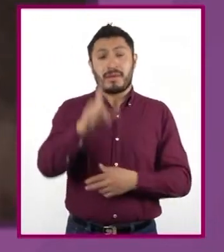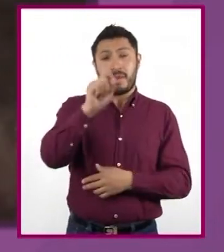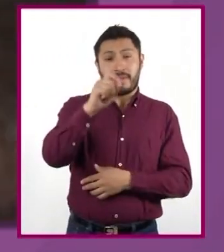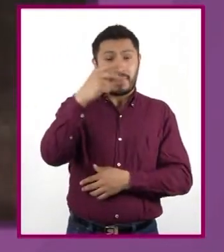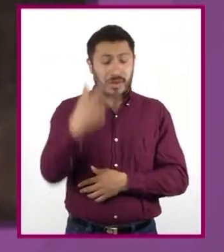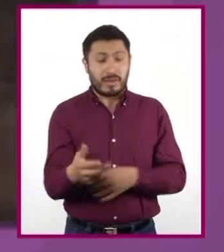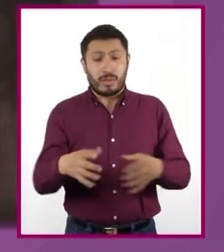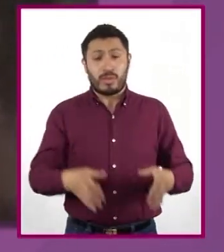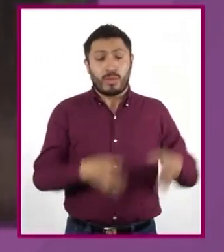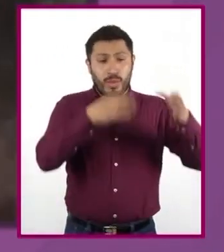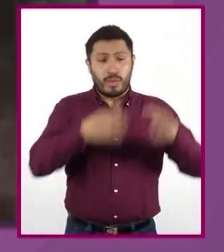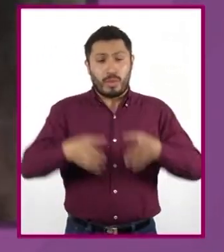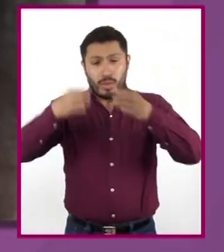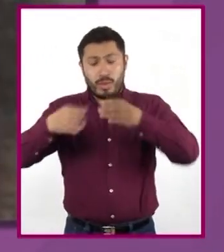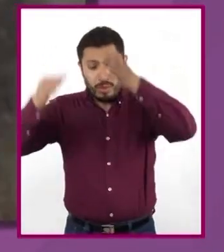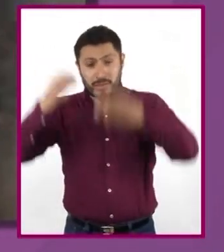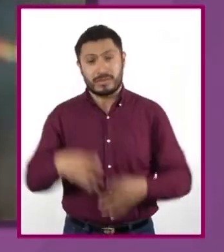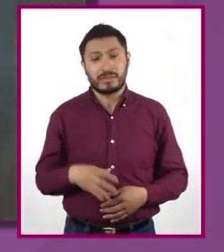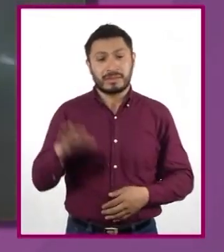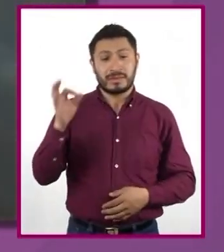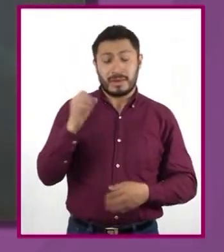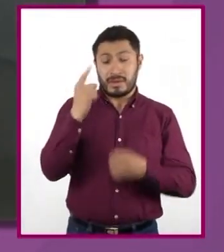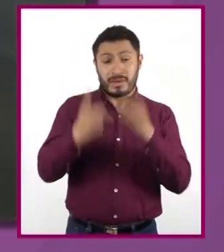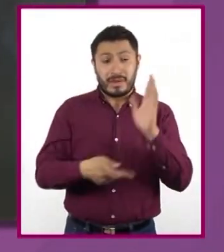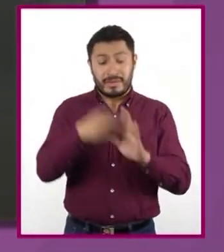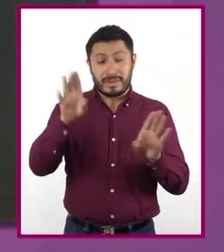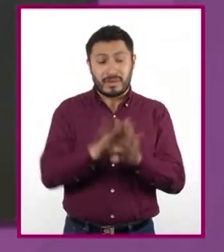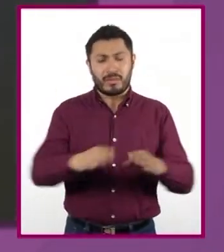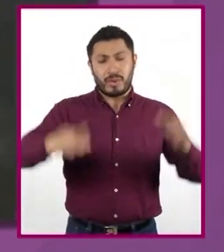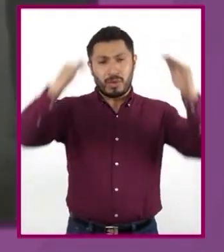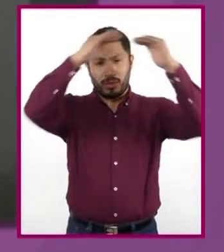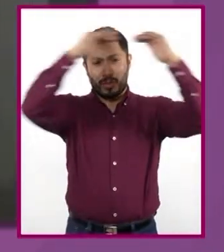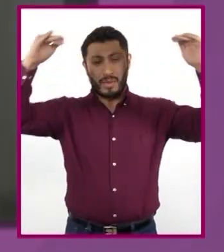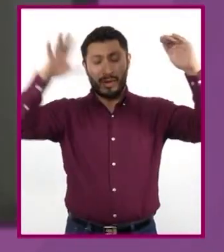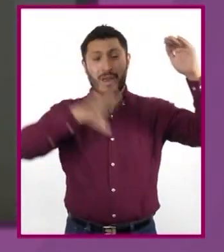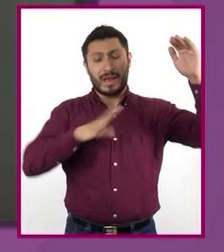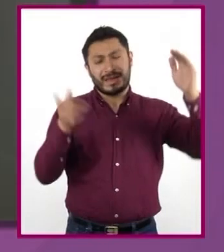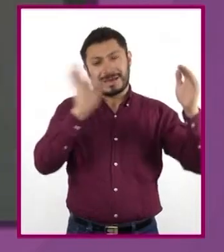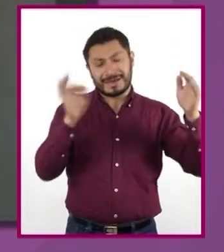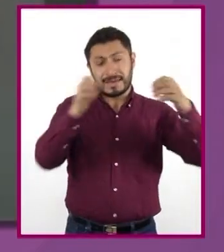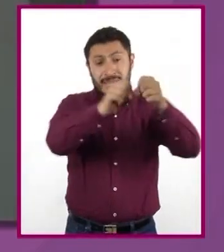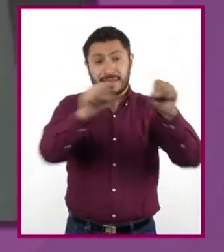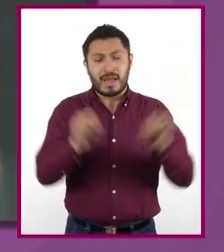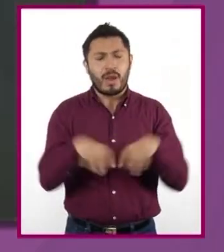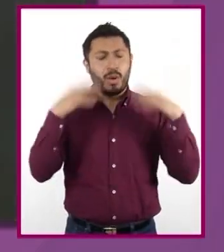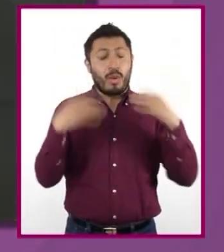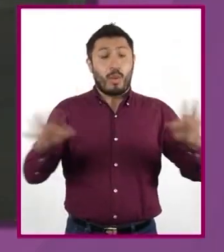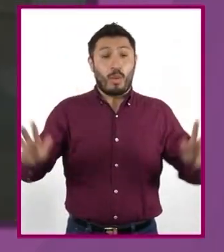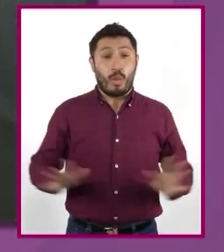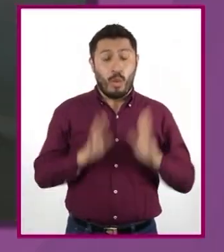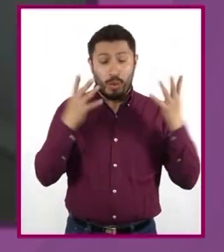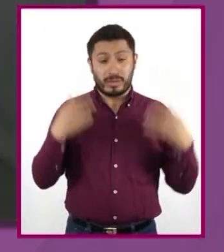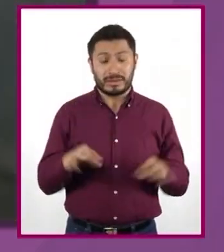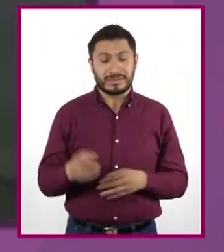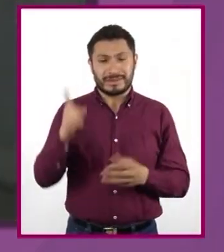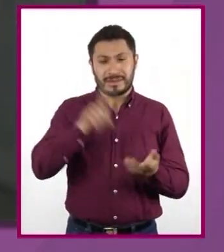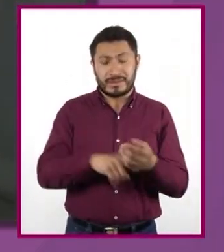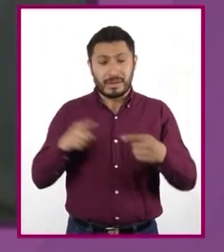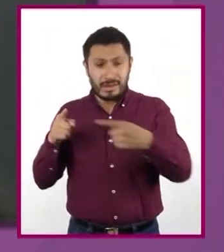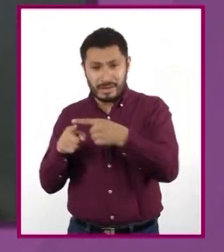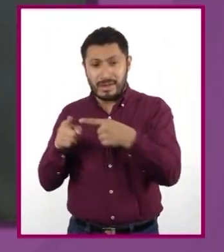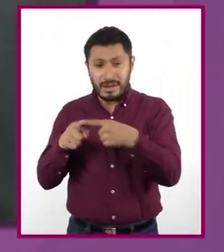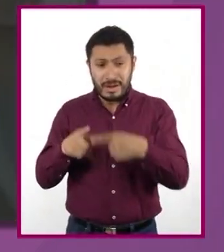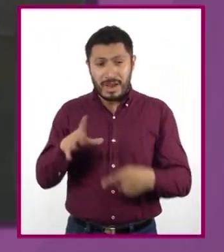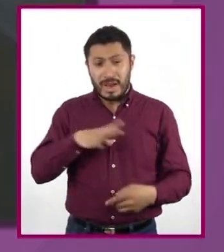columnas. Alguna vez sostuvieron el techo de lo que debió albergar un salón impresionante. En una de sus esquinas